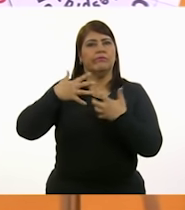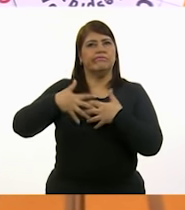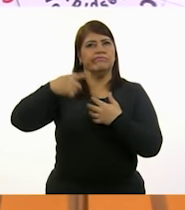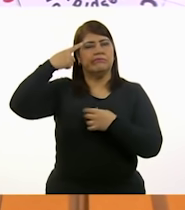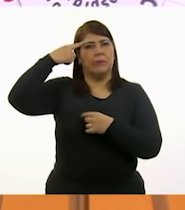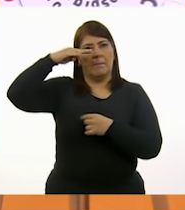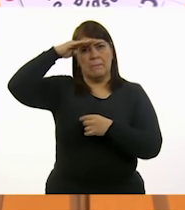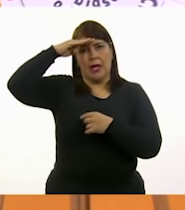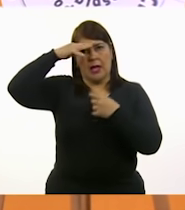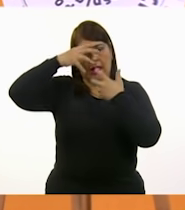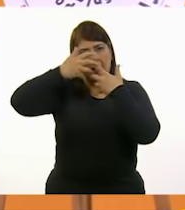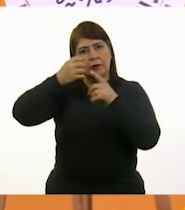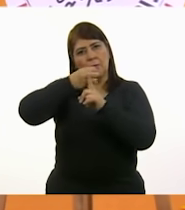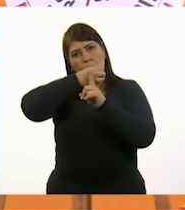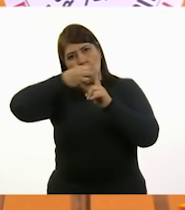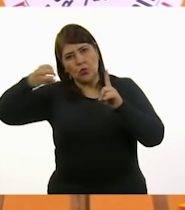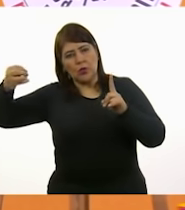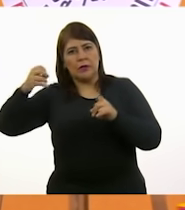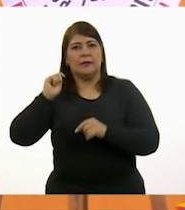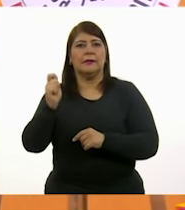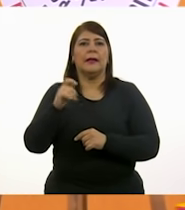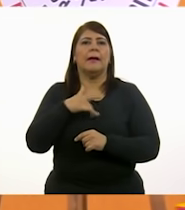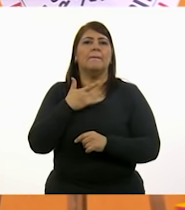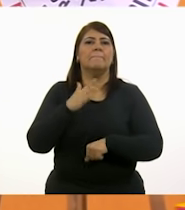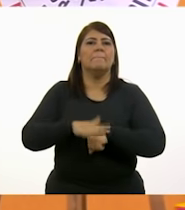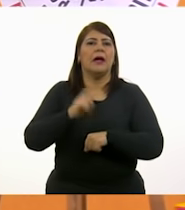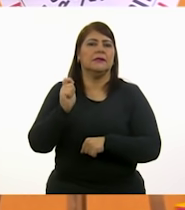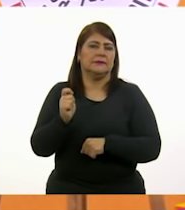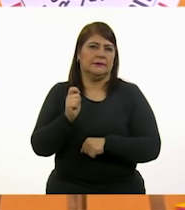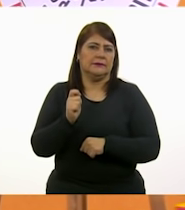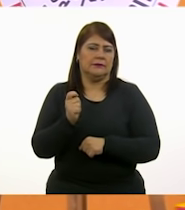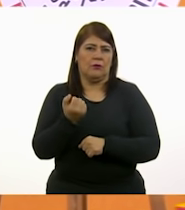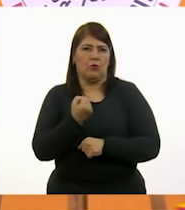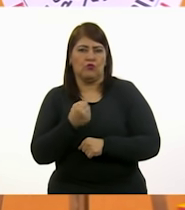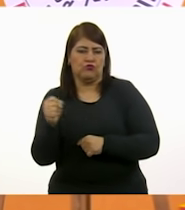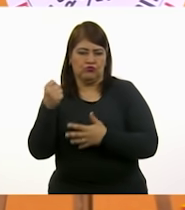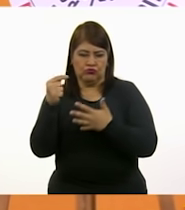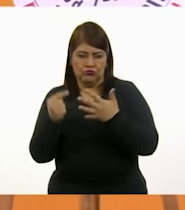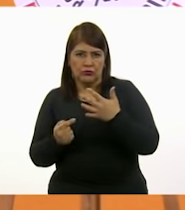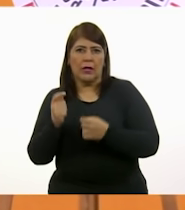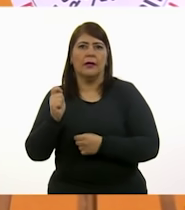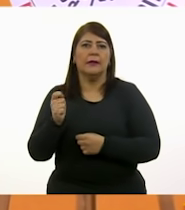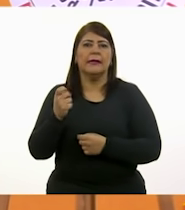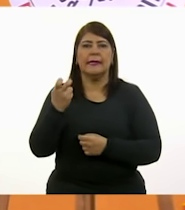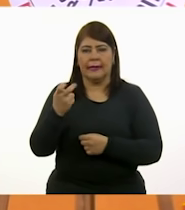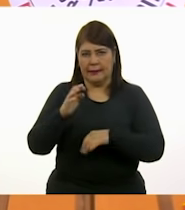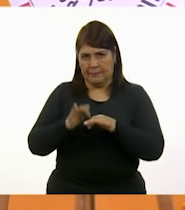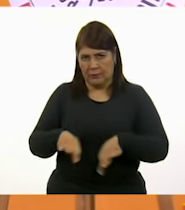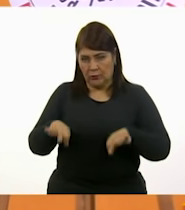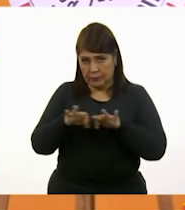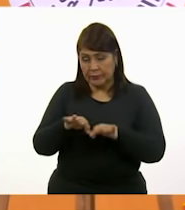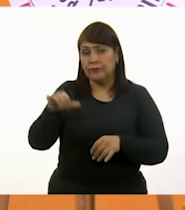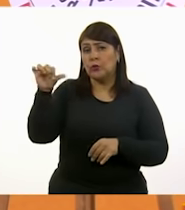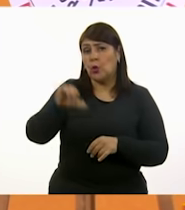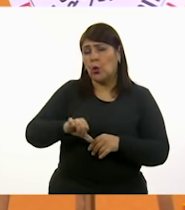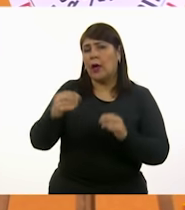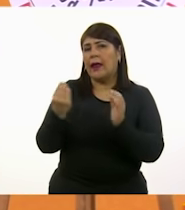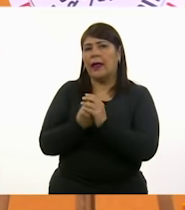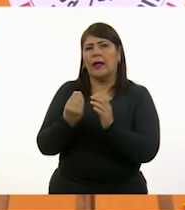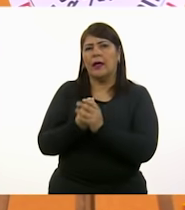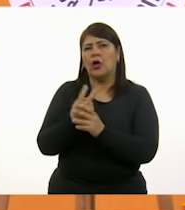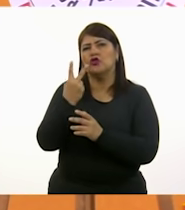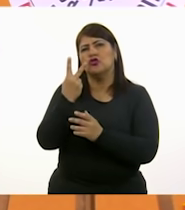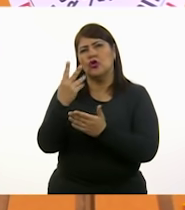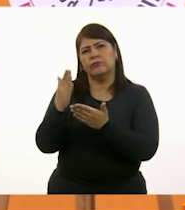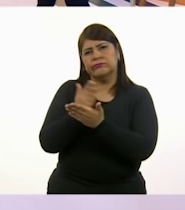hace pensar más ágil Por eso es muy importante organizarla Pues vamos a iniciar En esta clase solo vamos a ver dos